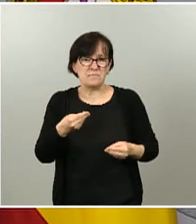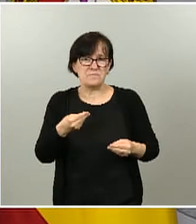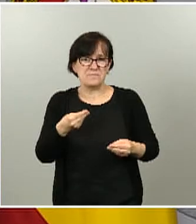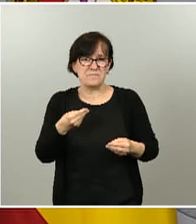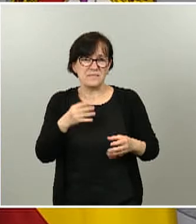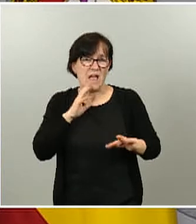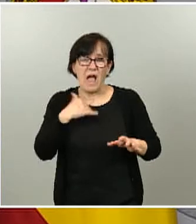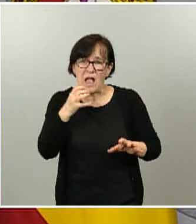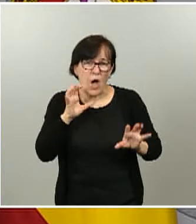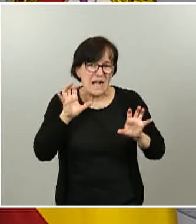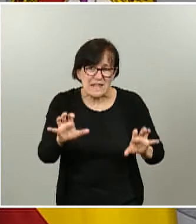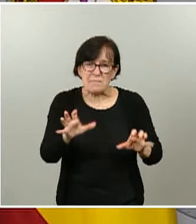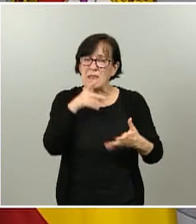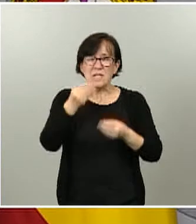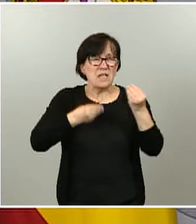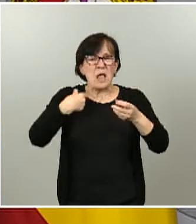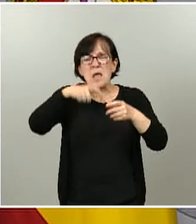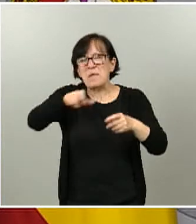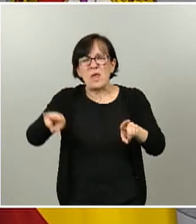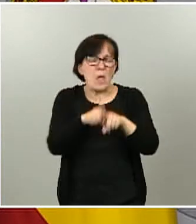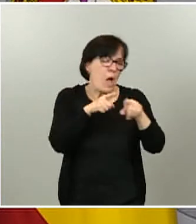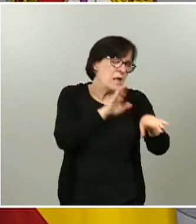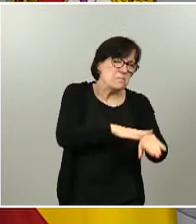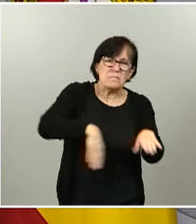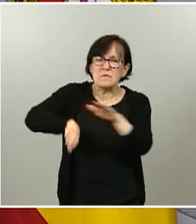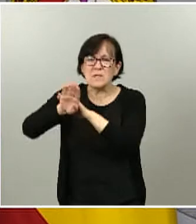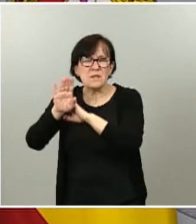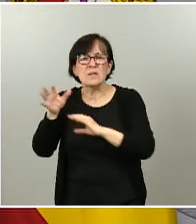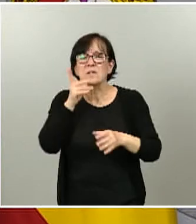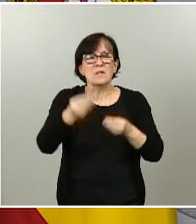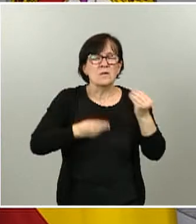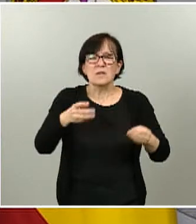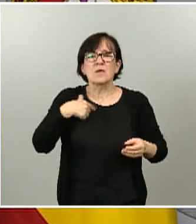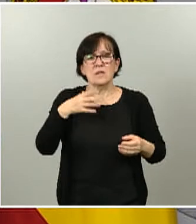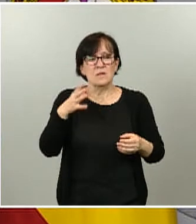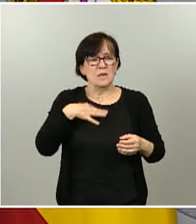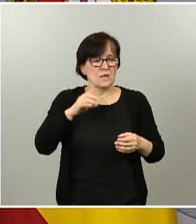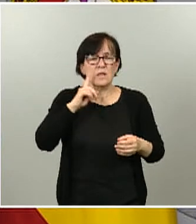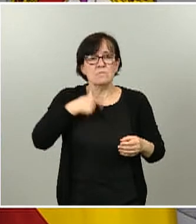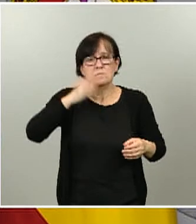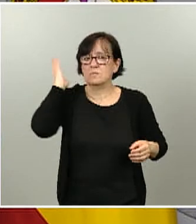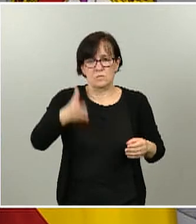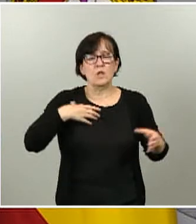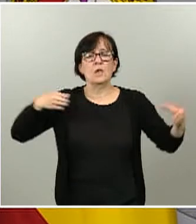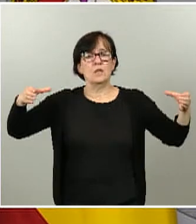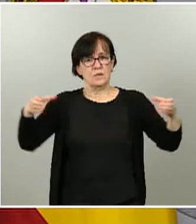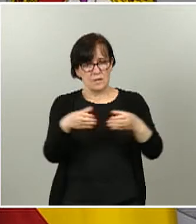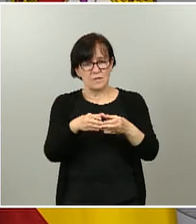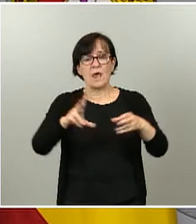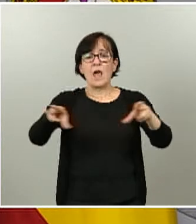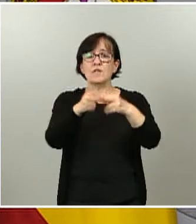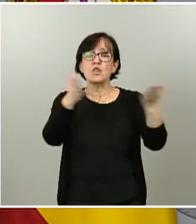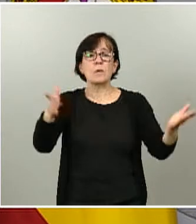otras personas, sean de la posición ideológica que sean, por supuesto, merece la condena del conjunto de la sociedad, pero, insisto,